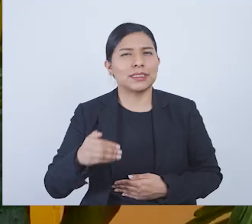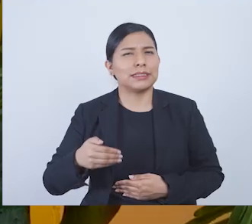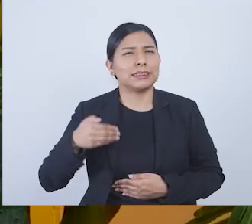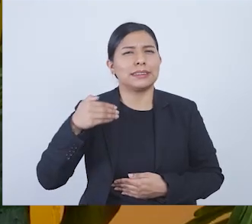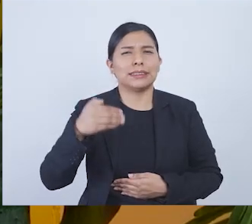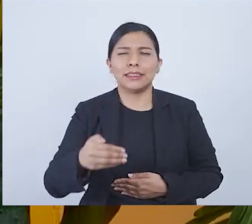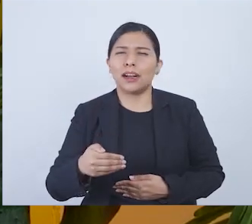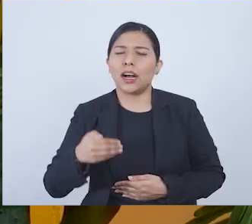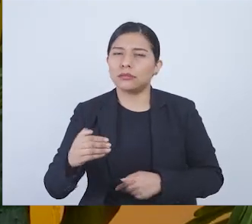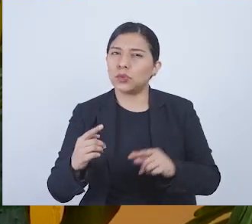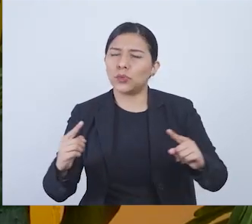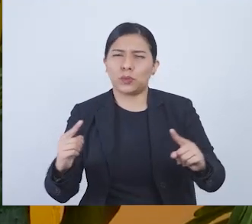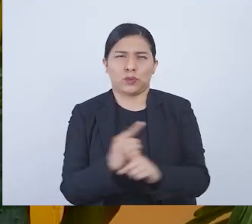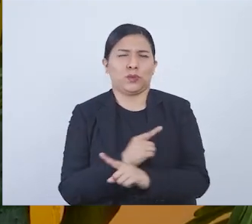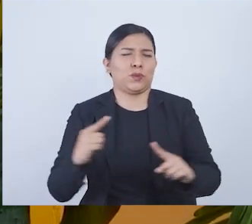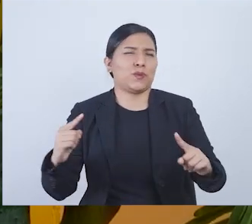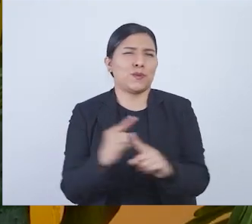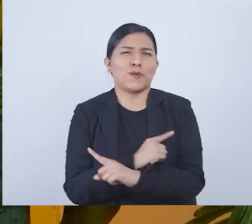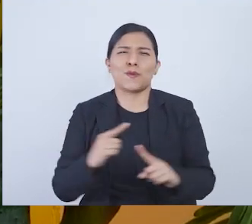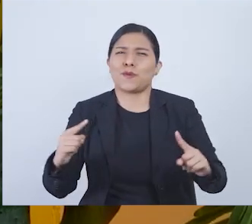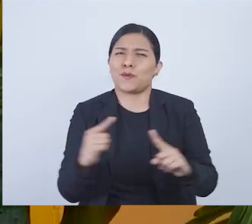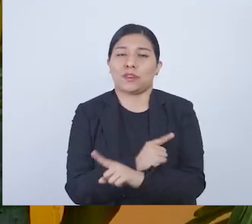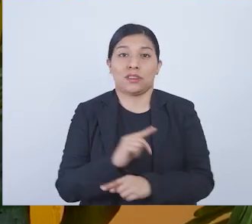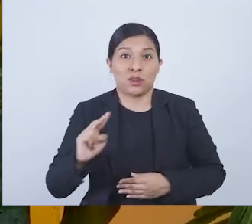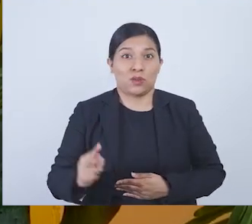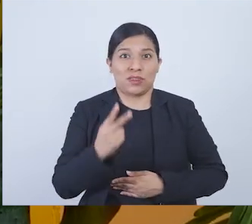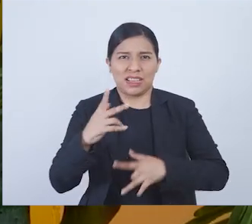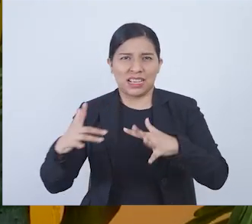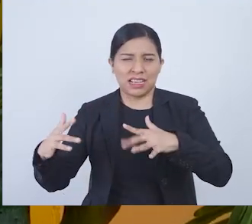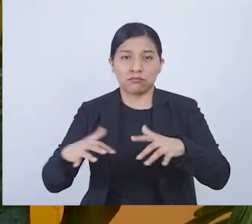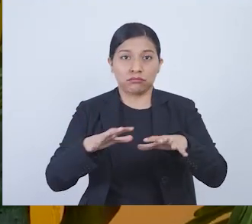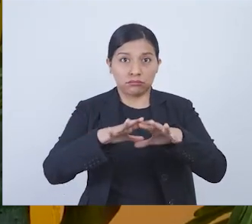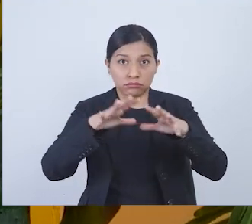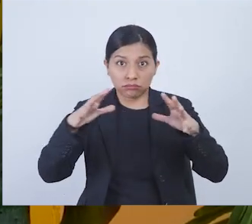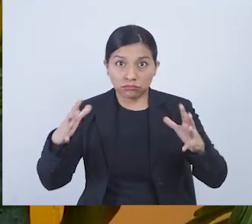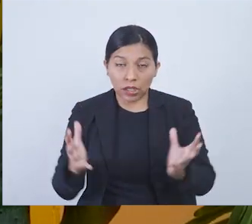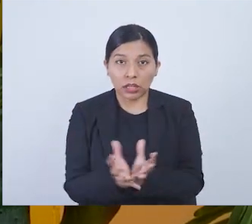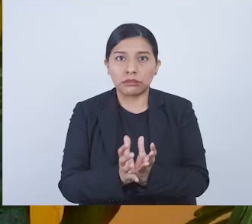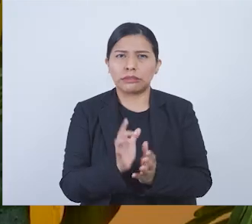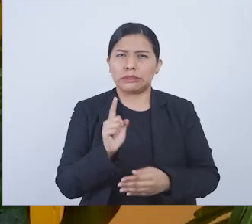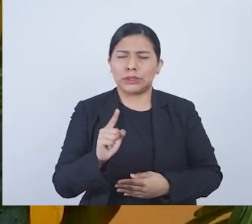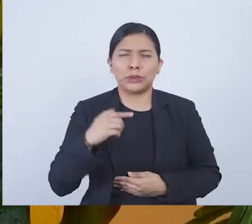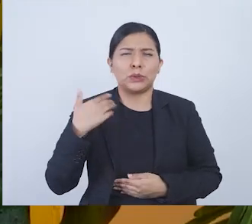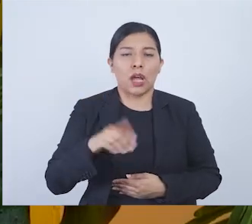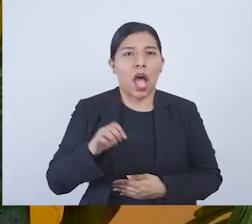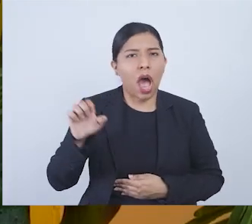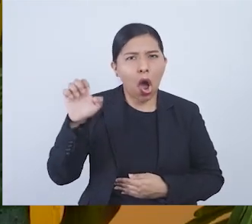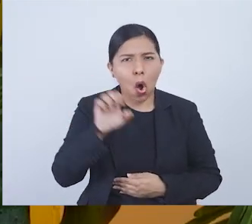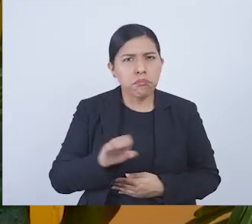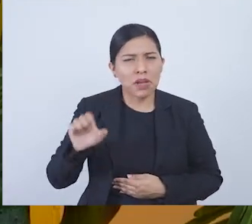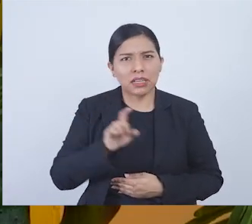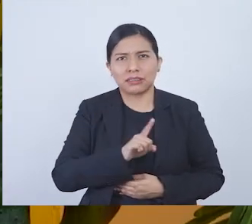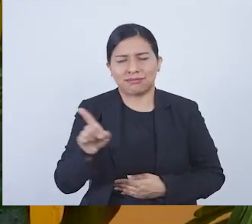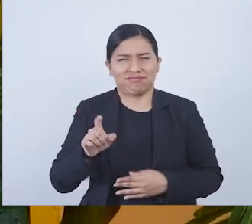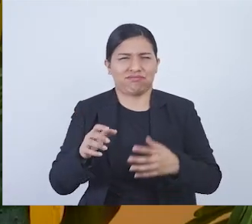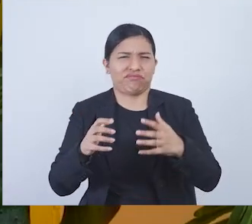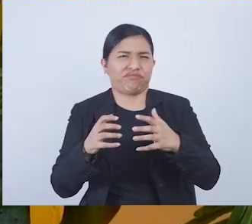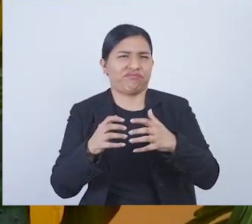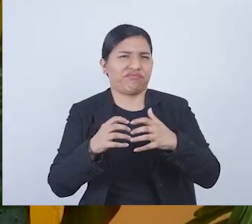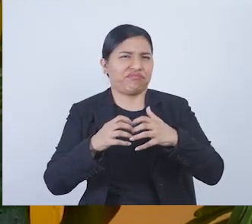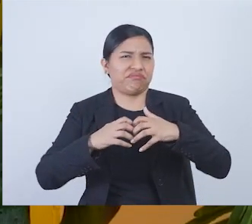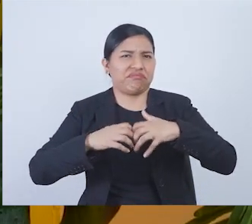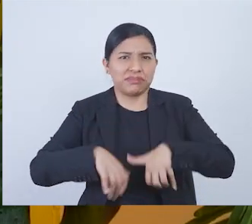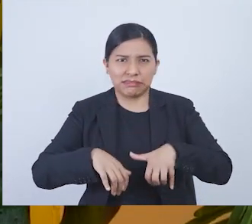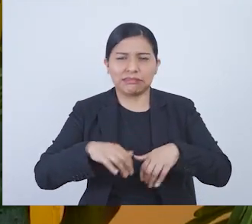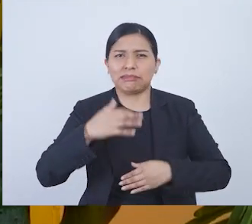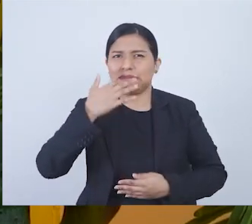cambios drásticos. Después de la Segunda Guerra Mundial, Europa queda muy destruida, se implementa el Plan Marshall